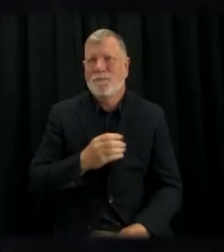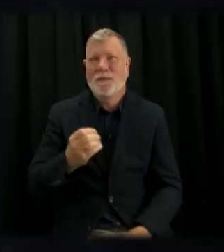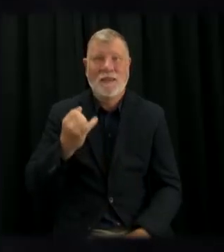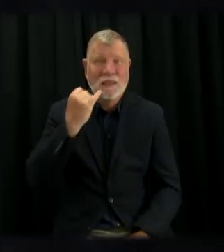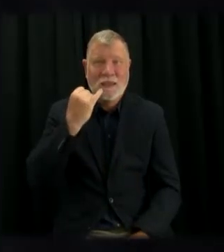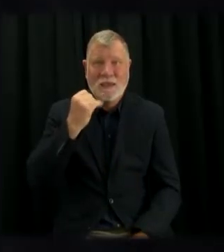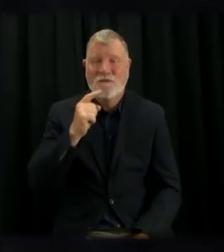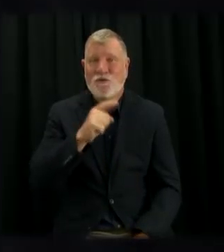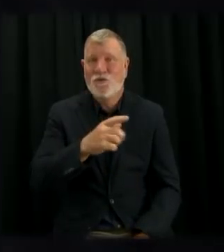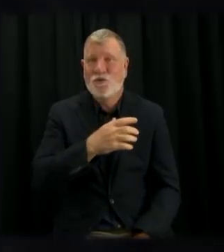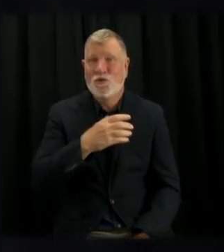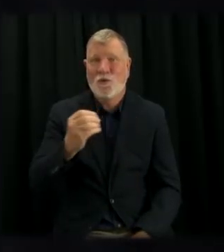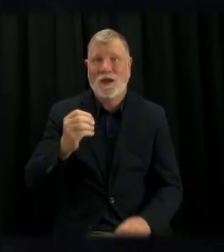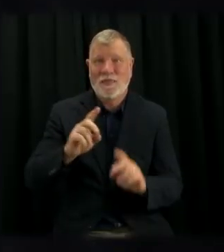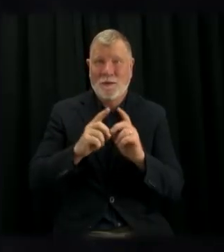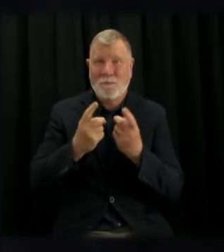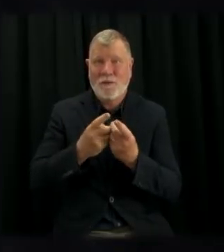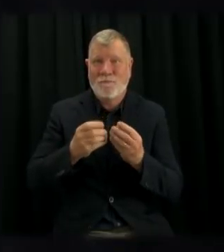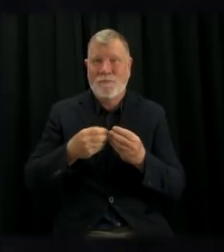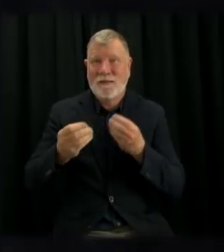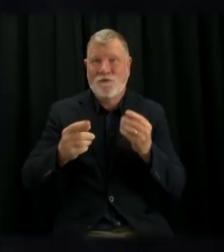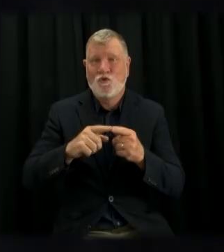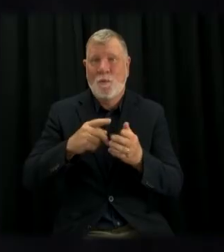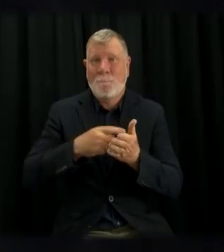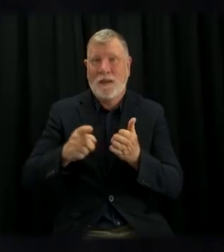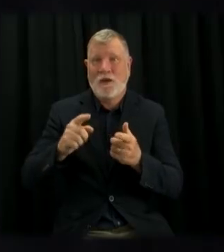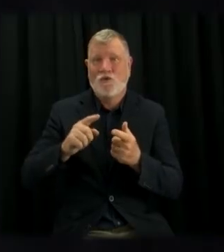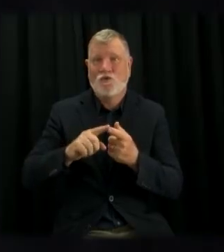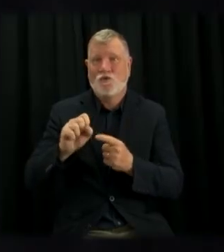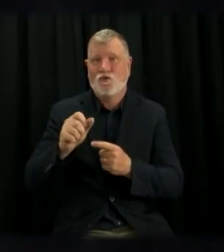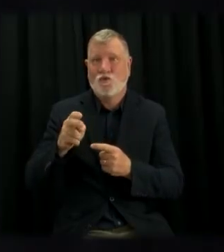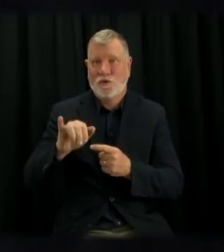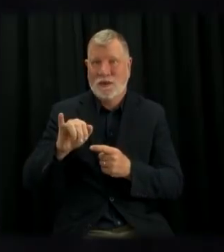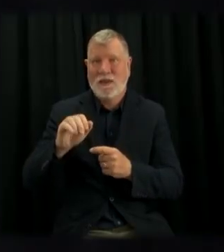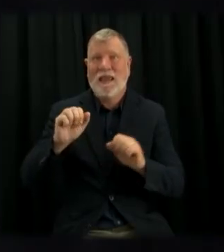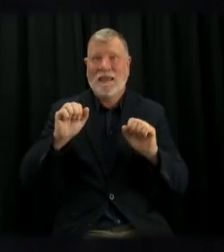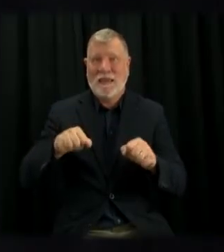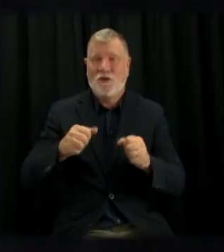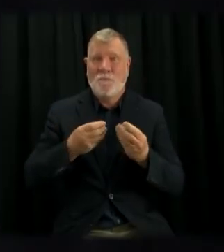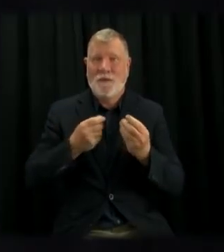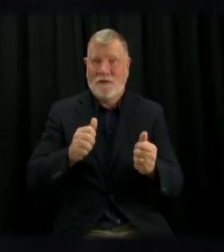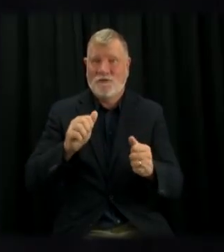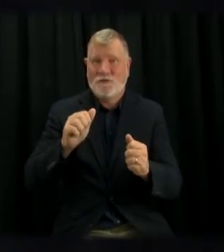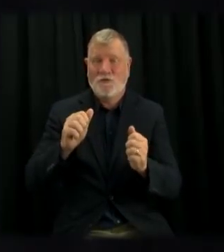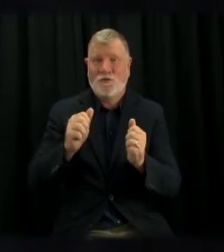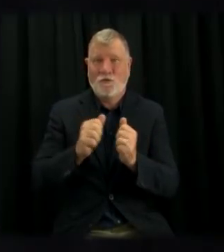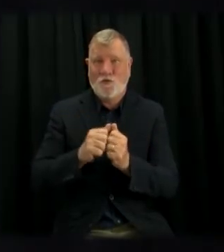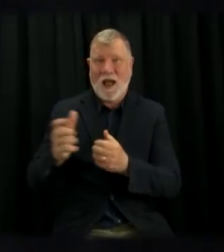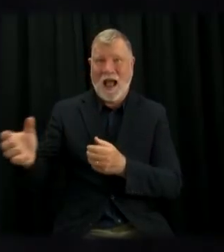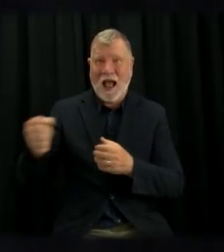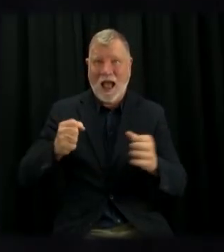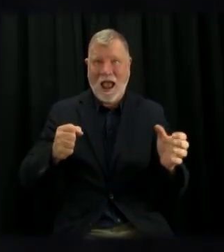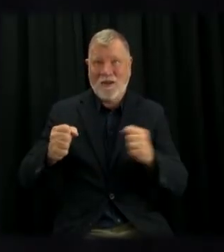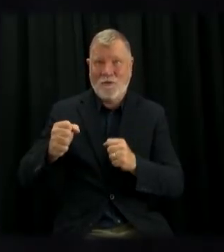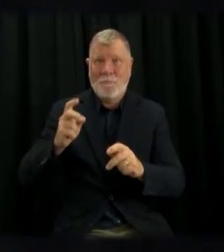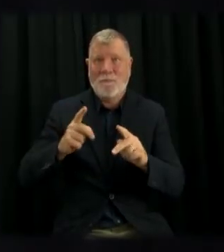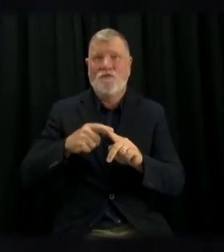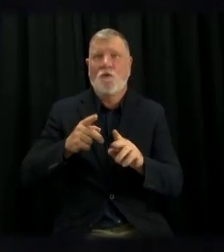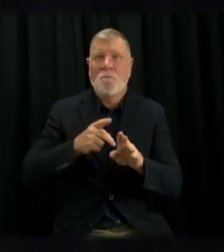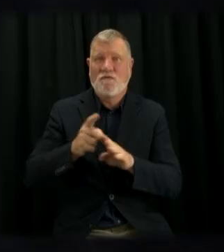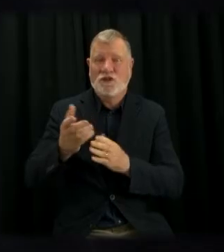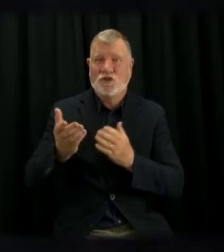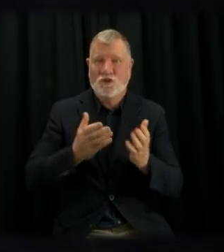récord. Si usted y el departamento son tan buenos en el desembolso de pagos por el sur y pueden ser tan eficientes